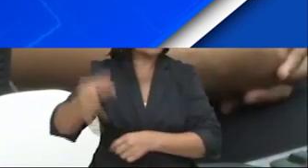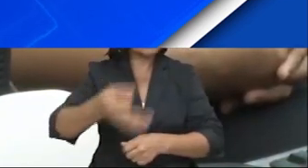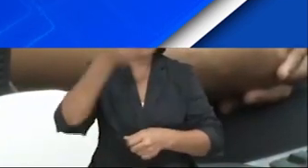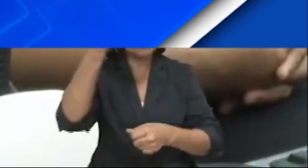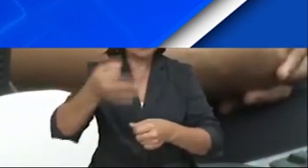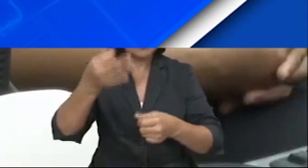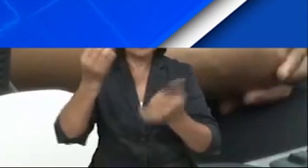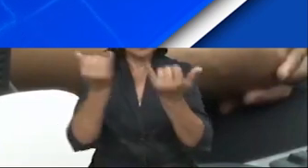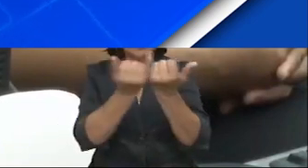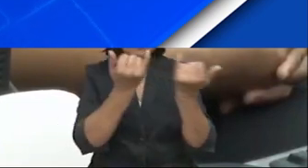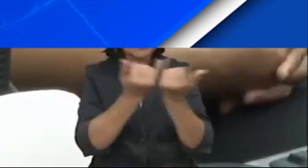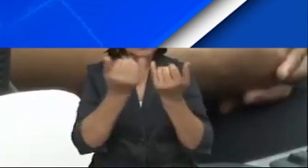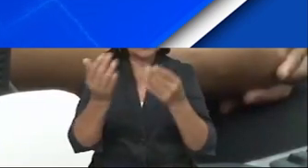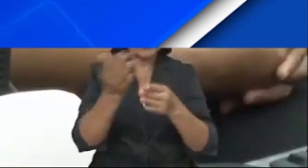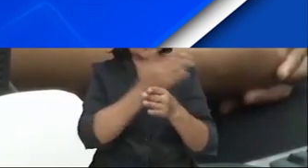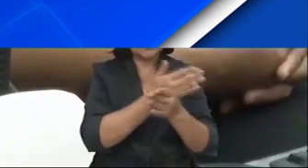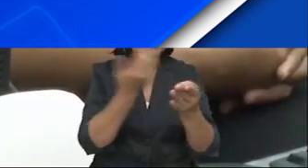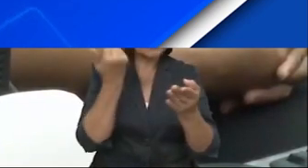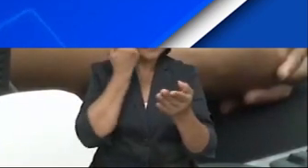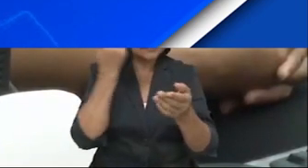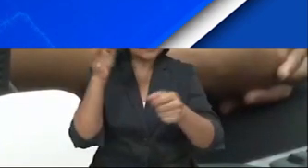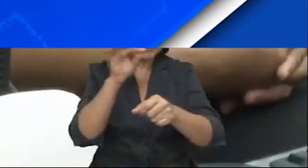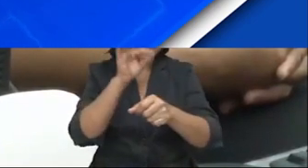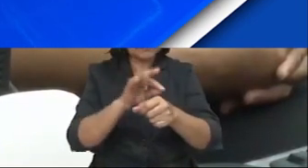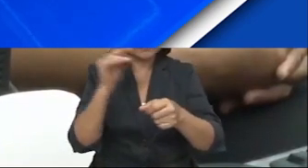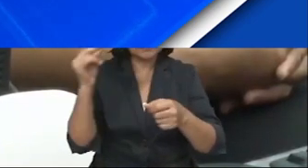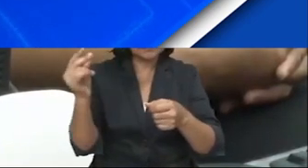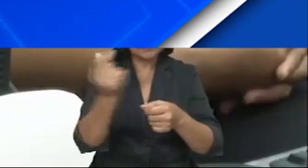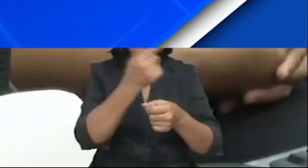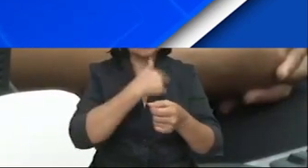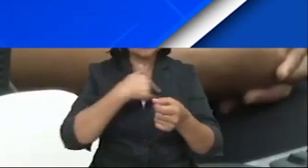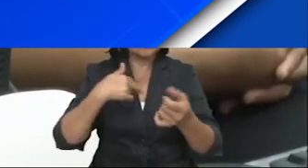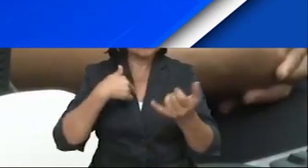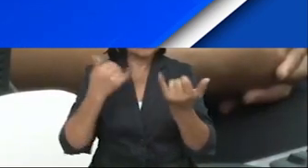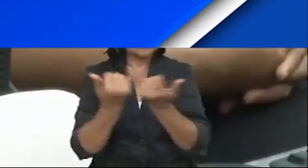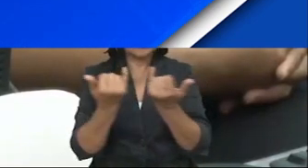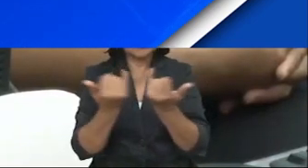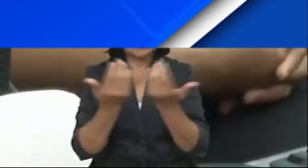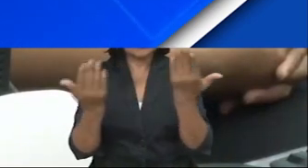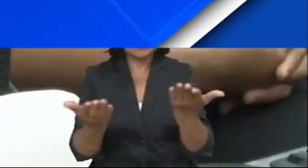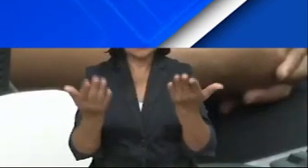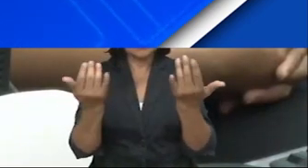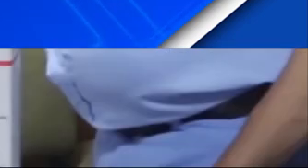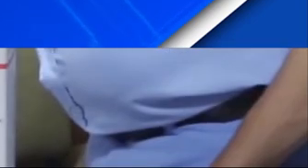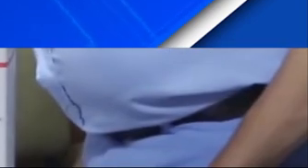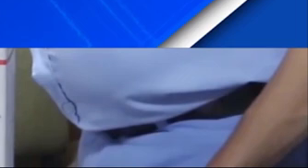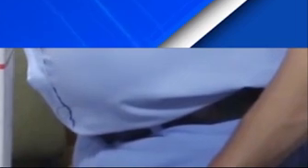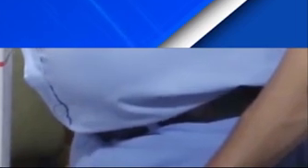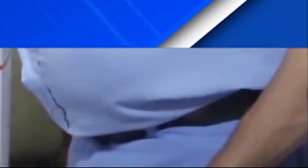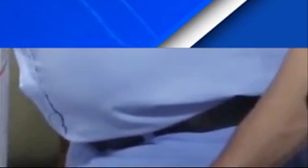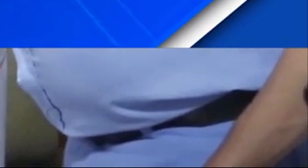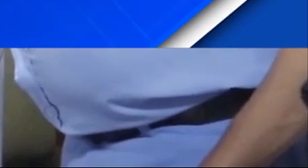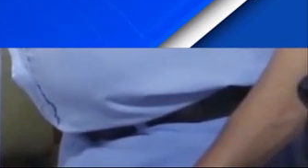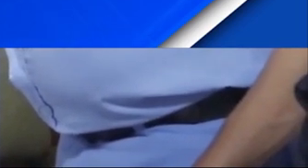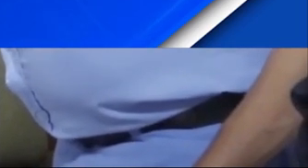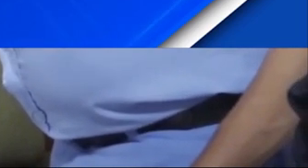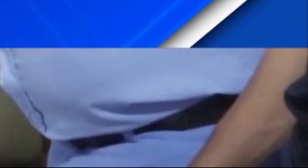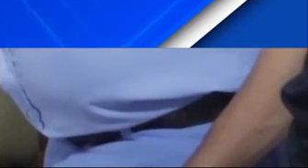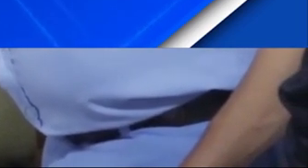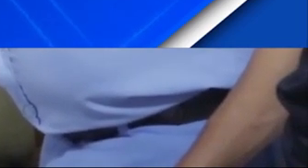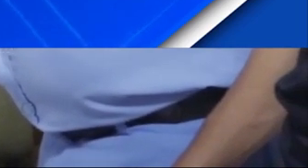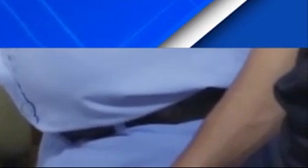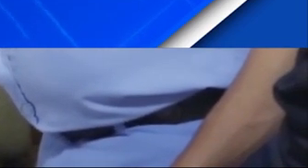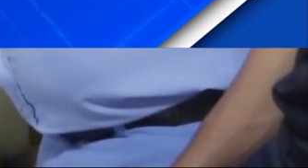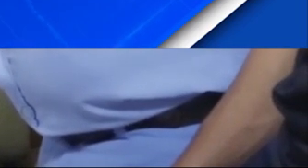aseguramiento de existencia de antimalárico y prueba de diagnóstico rápido, PDR. Intercambio de información y formación de recursos